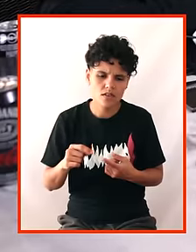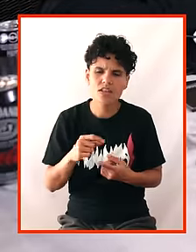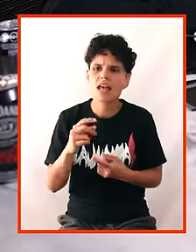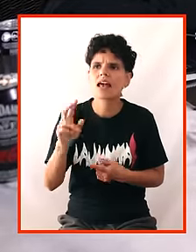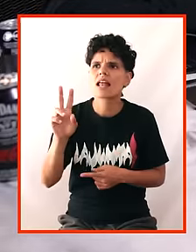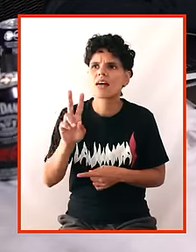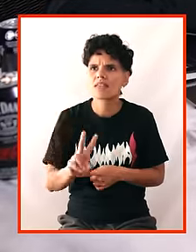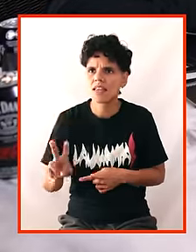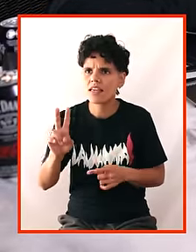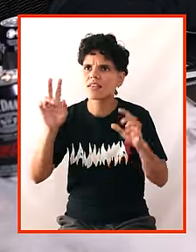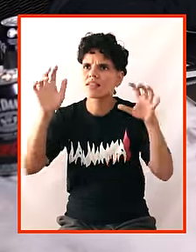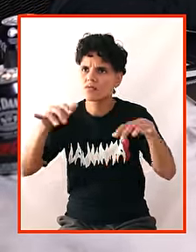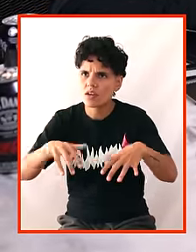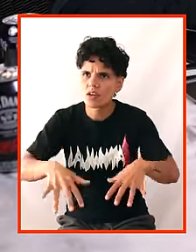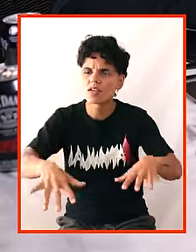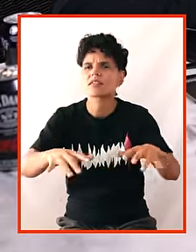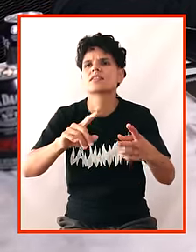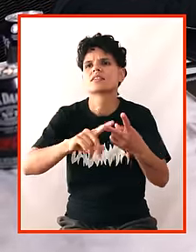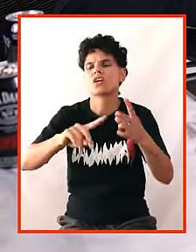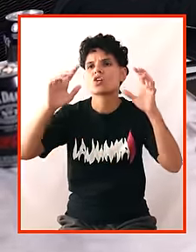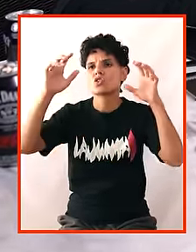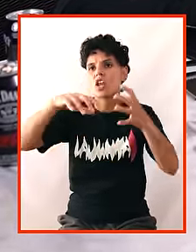Valdivia. Llueve sobre la ciudad y...